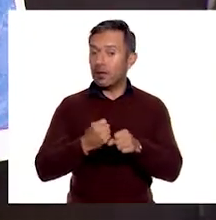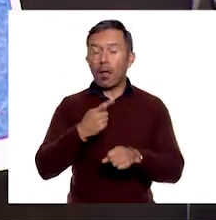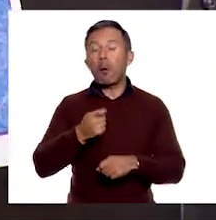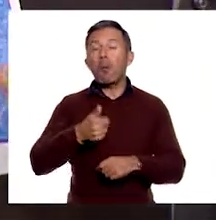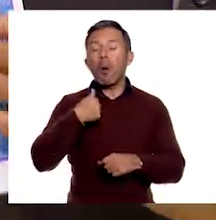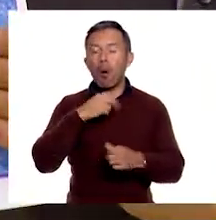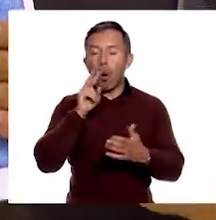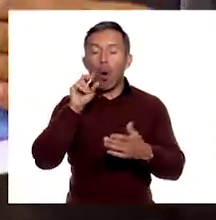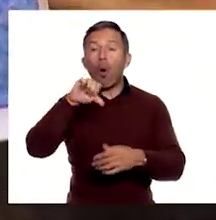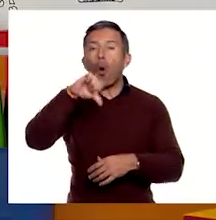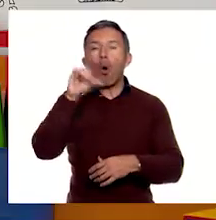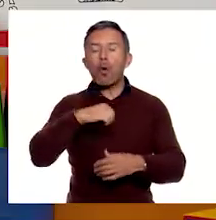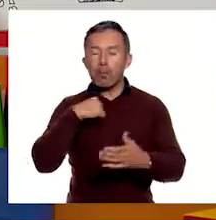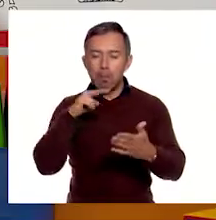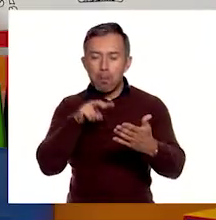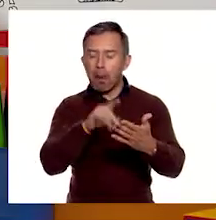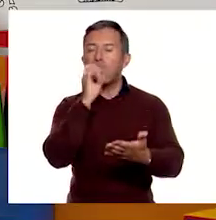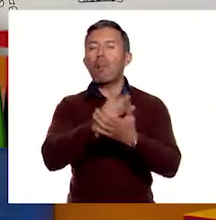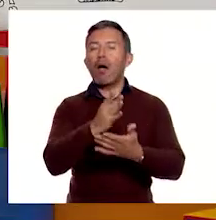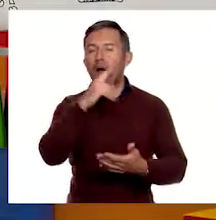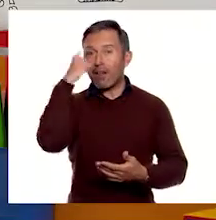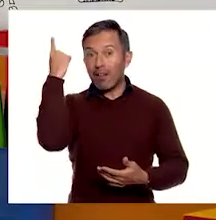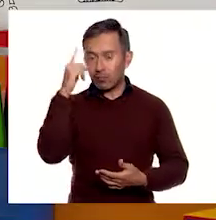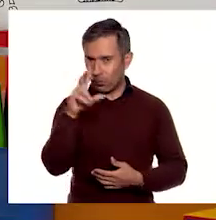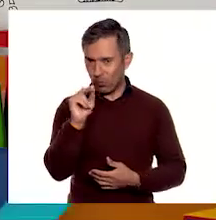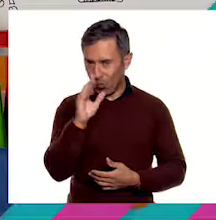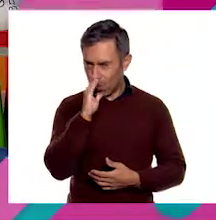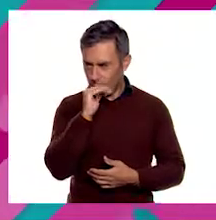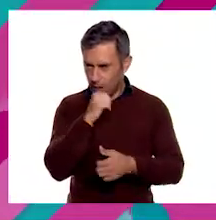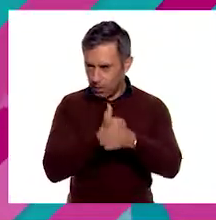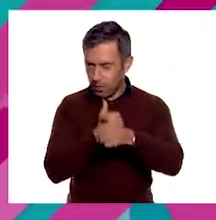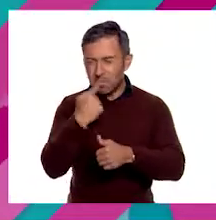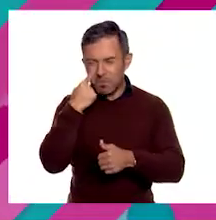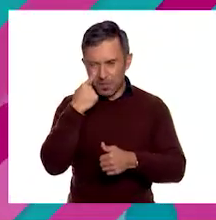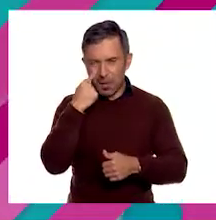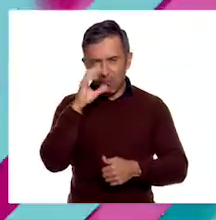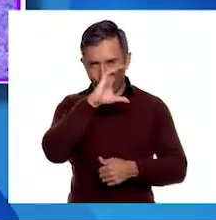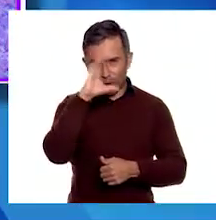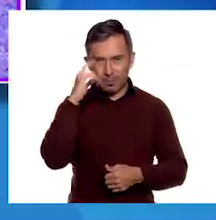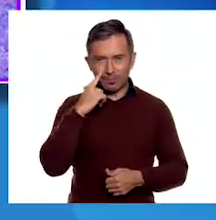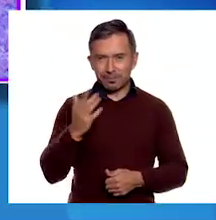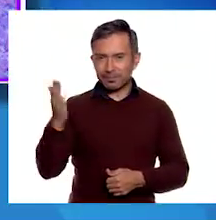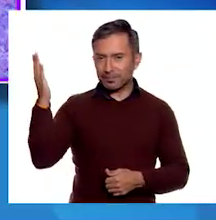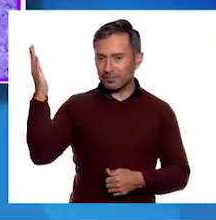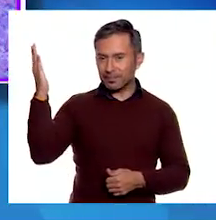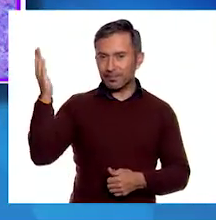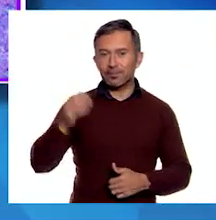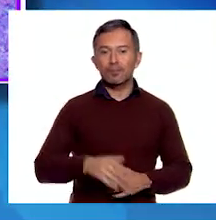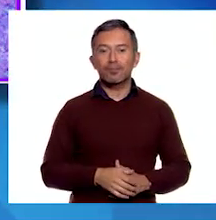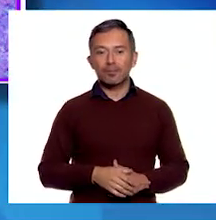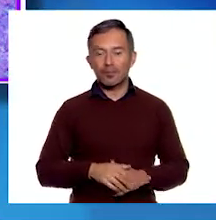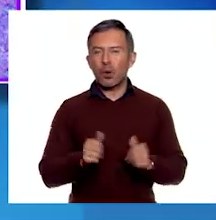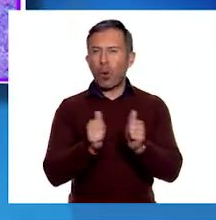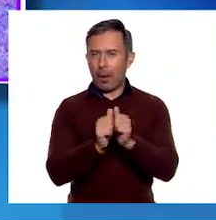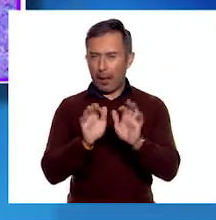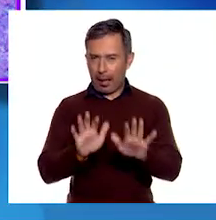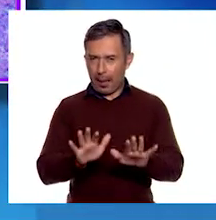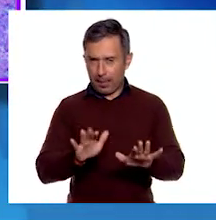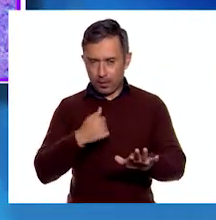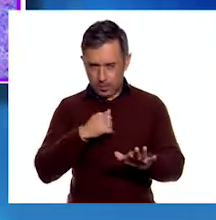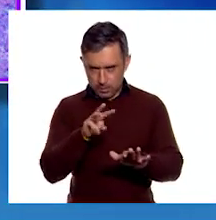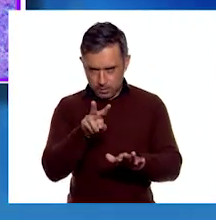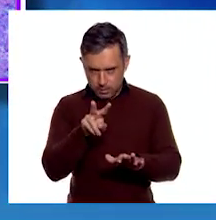ver. Bueno, miren, para que lo vean bien, vamos a verlo ahí en pantalla. Les pongo la imagen. Vamos a verla. A ver si logro